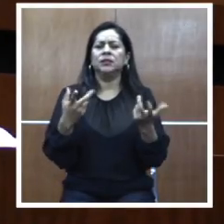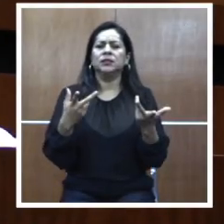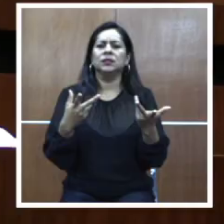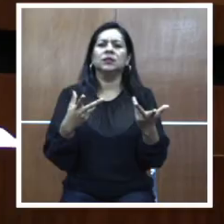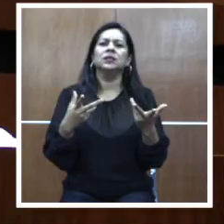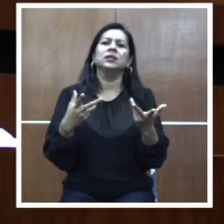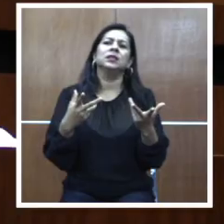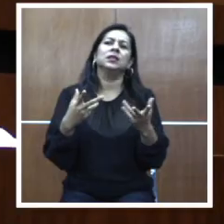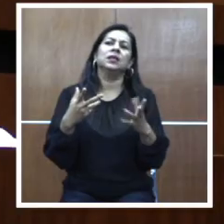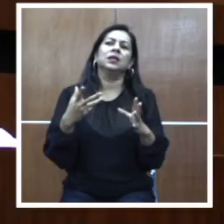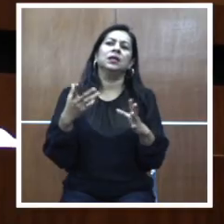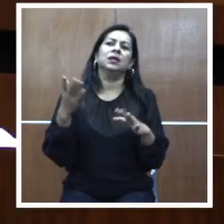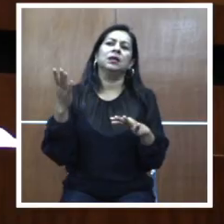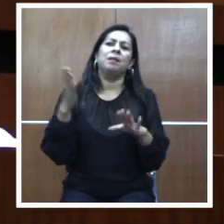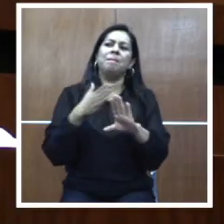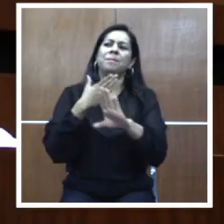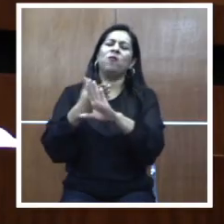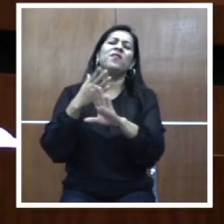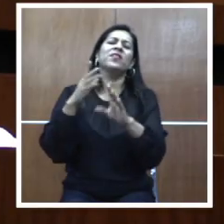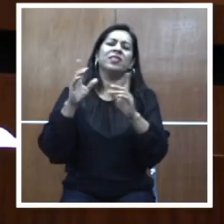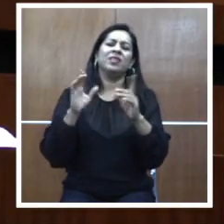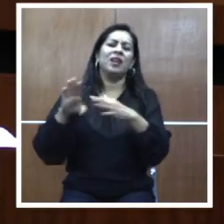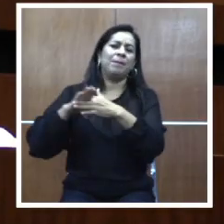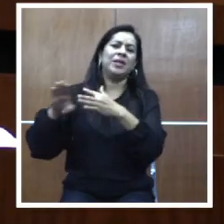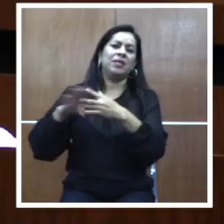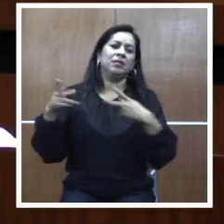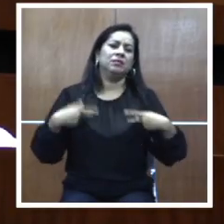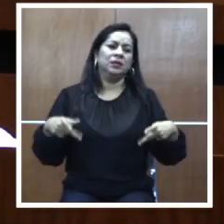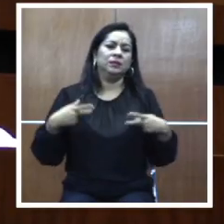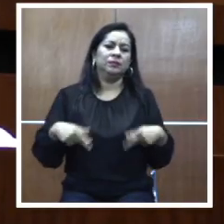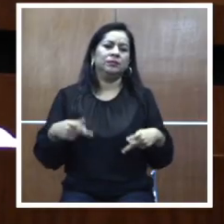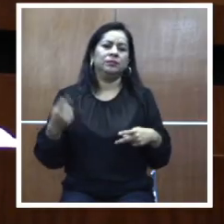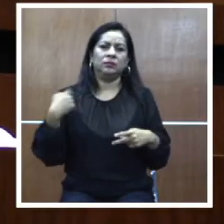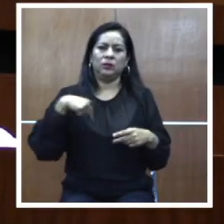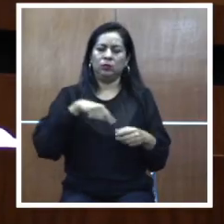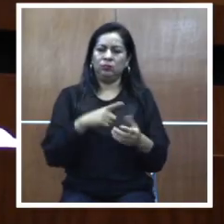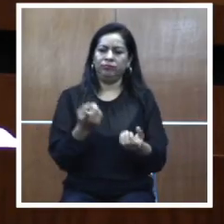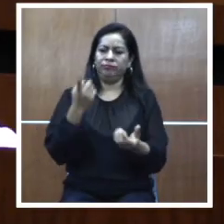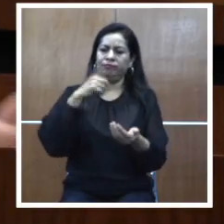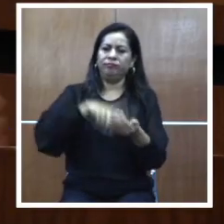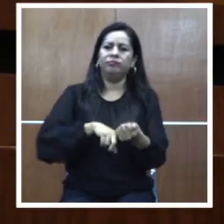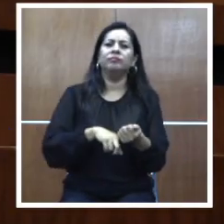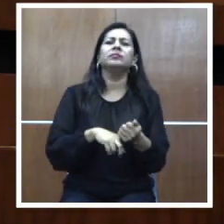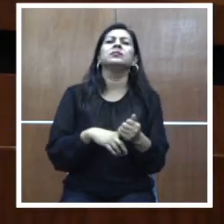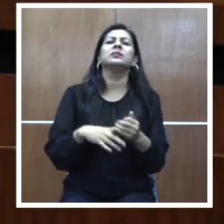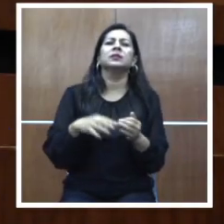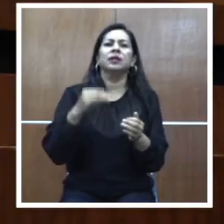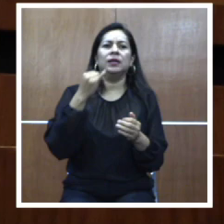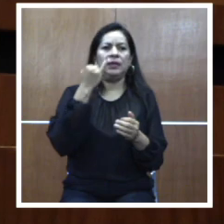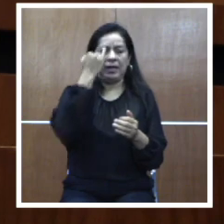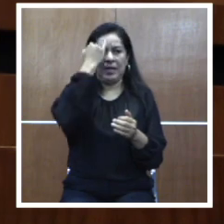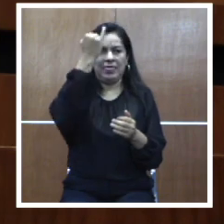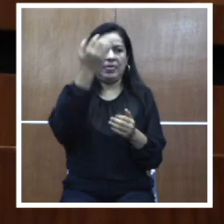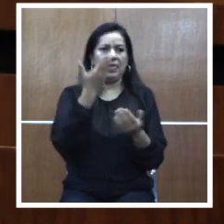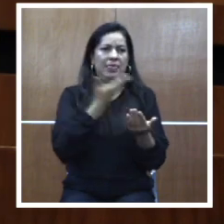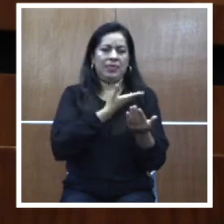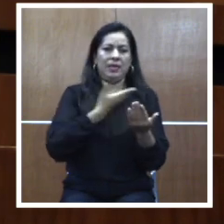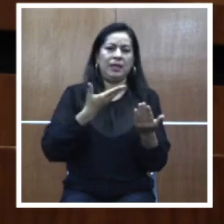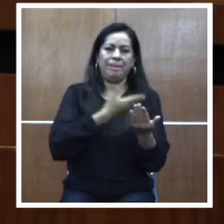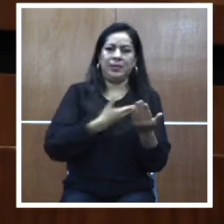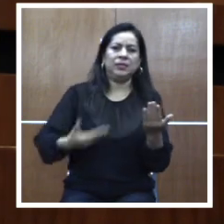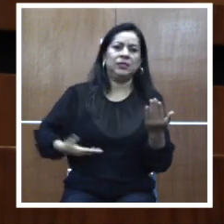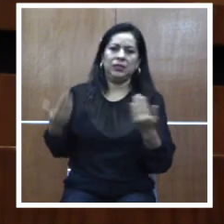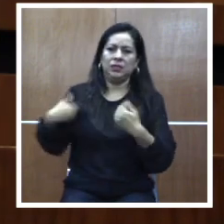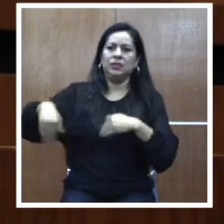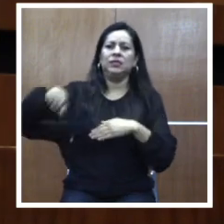de criminalizar a la población migrante. Nos sumamos en ese sentido a la posición de la presidenta Sheinbaum